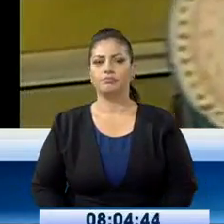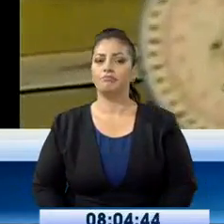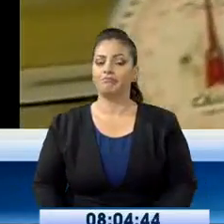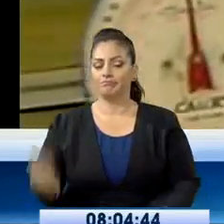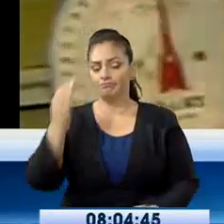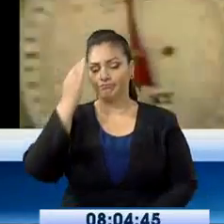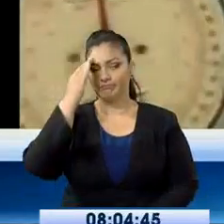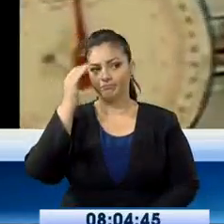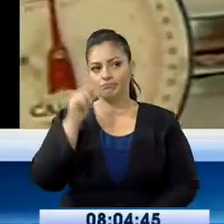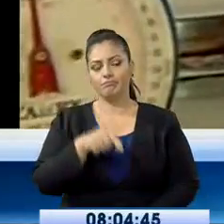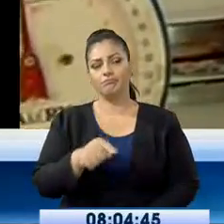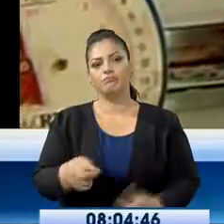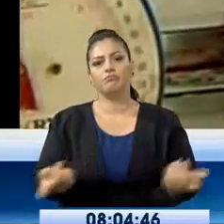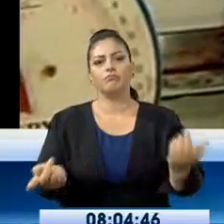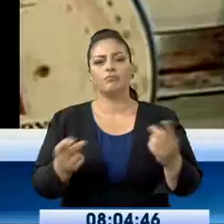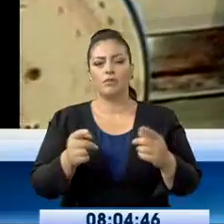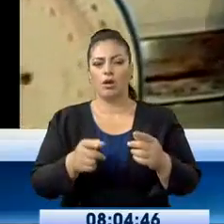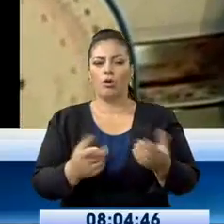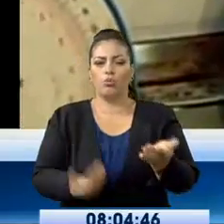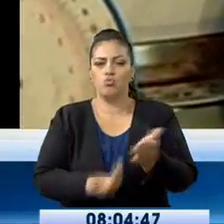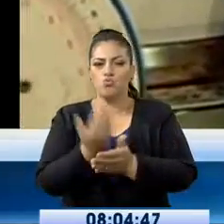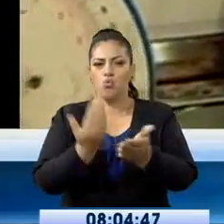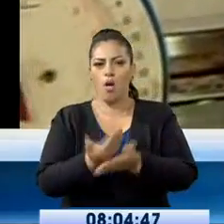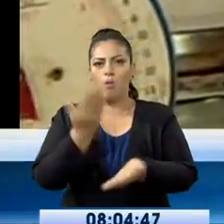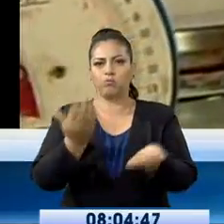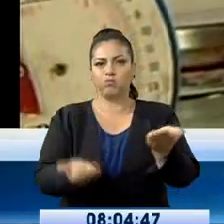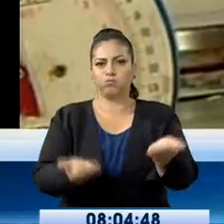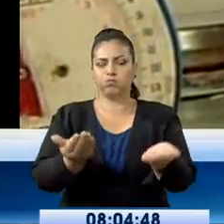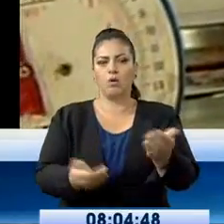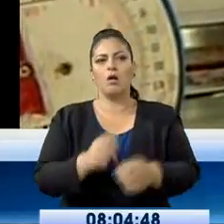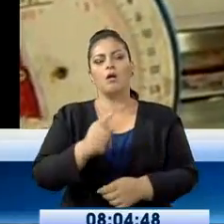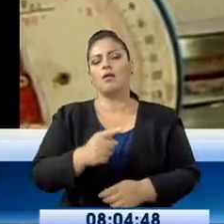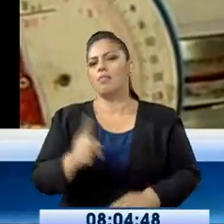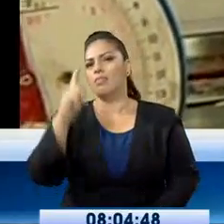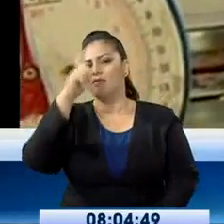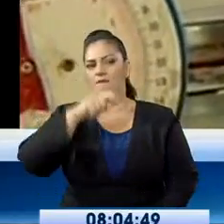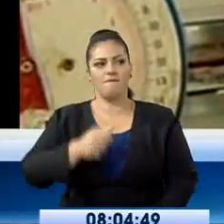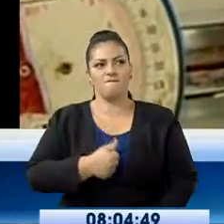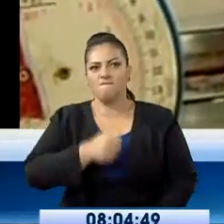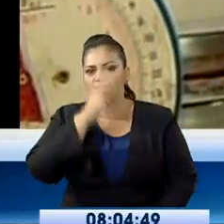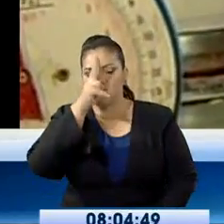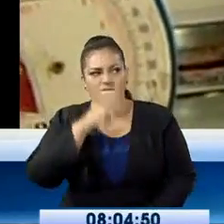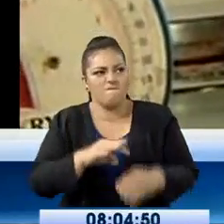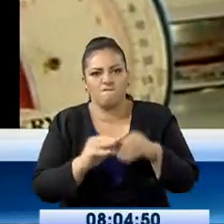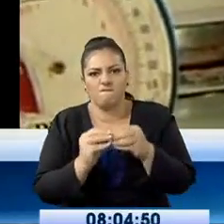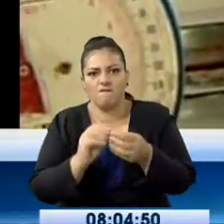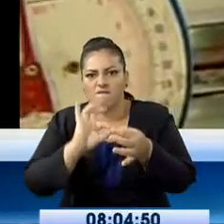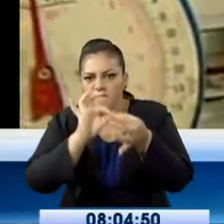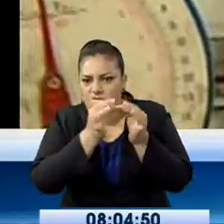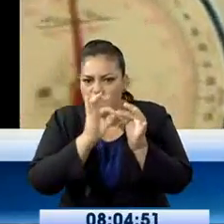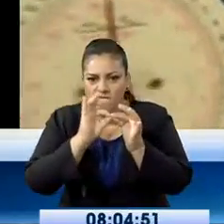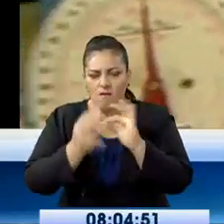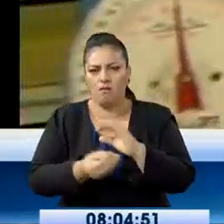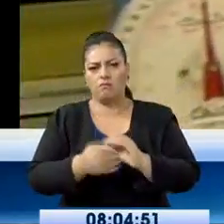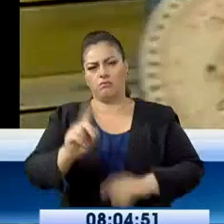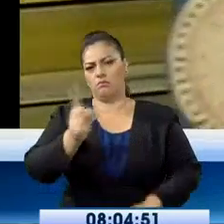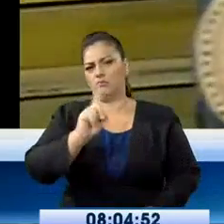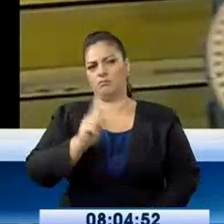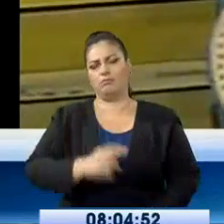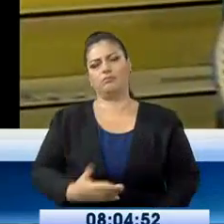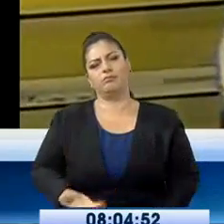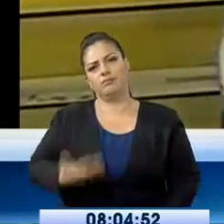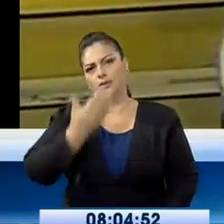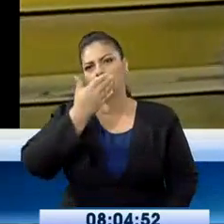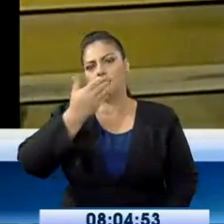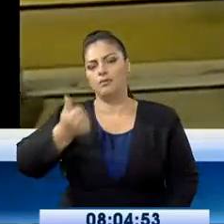ahí no se puede de una u otra manera obtener un provecho más por parte de los comerciantes.